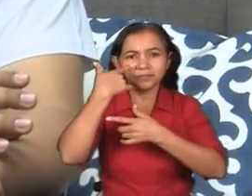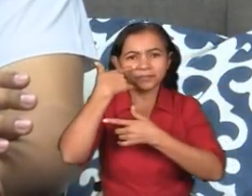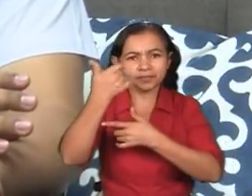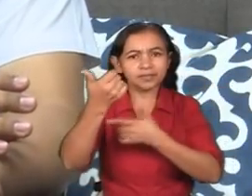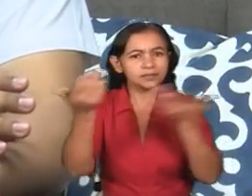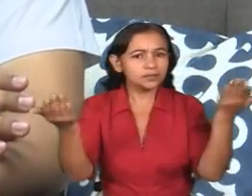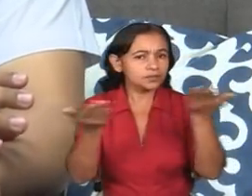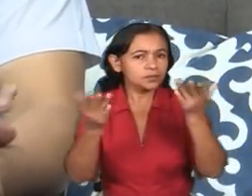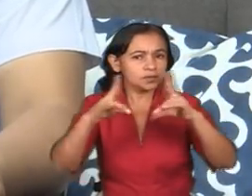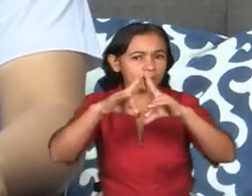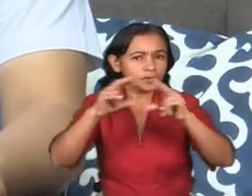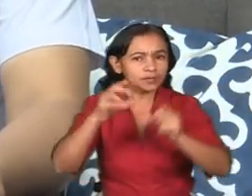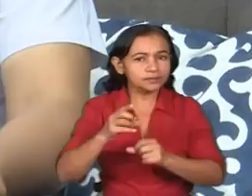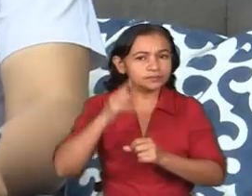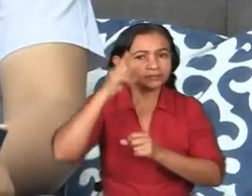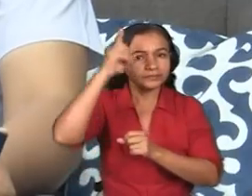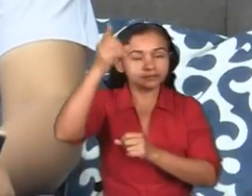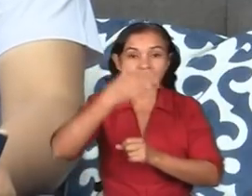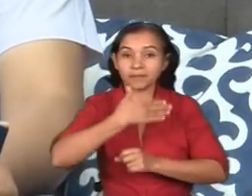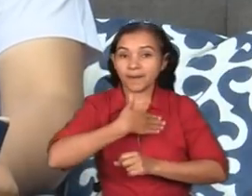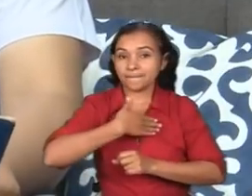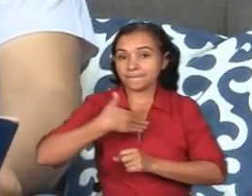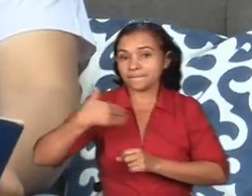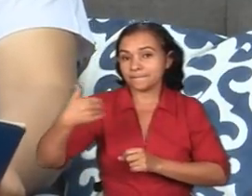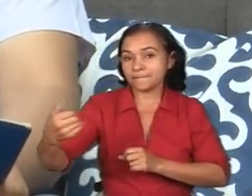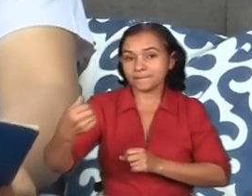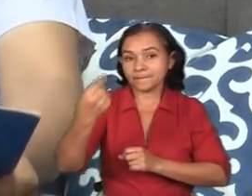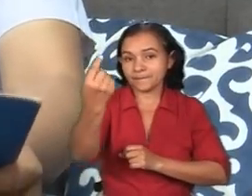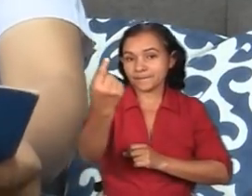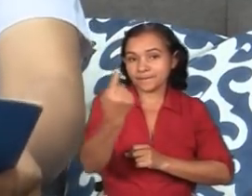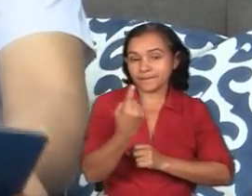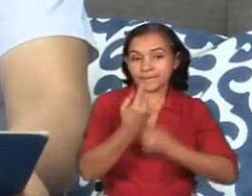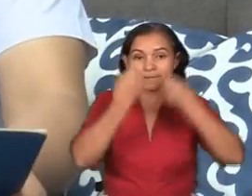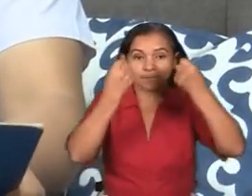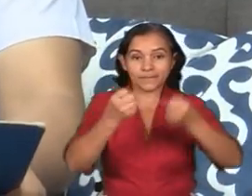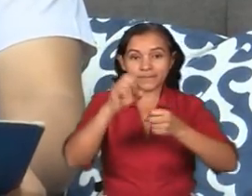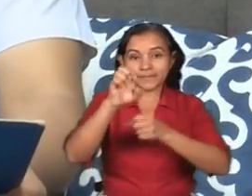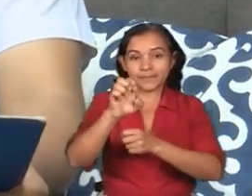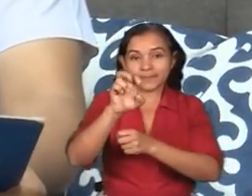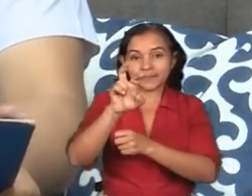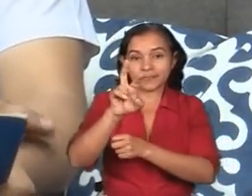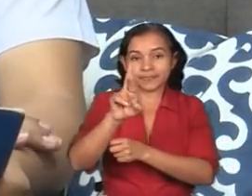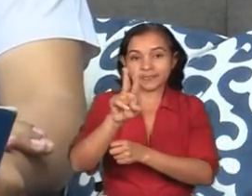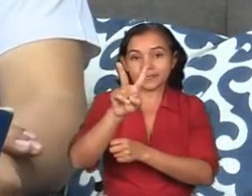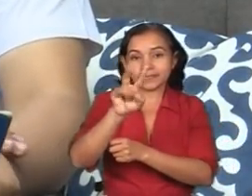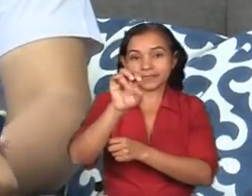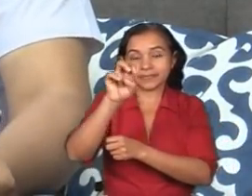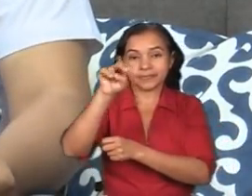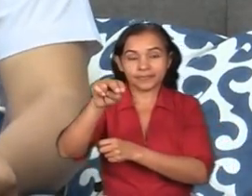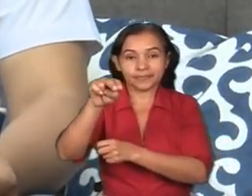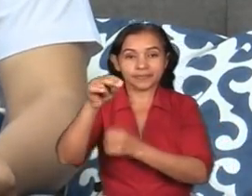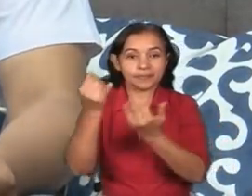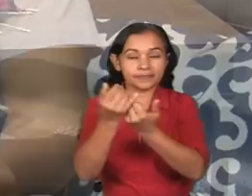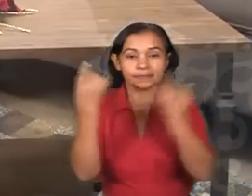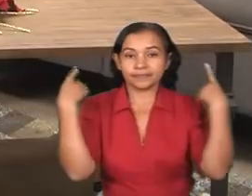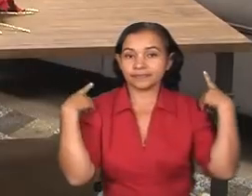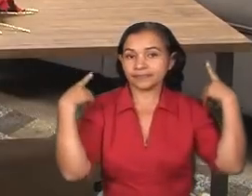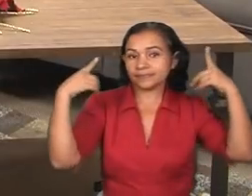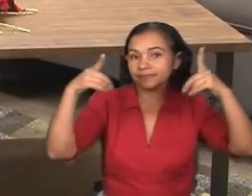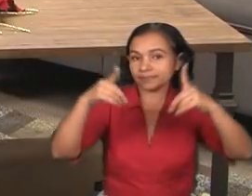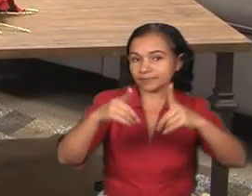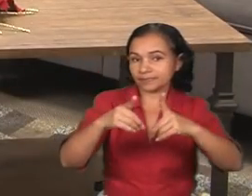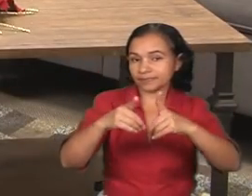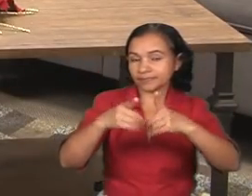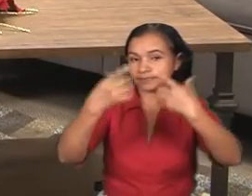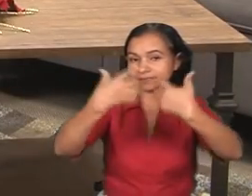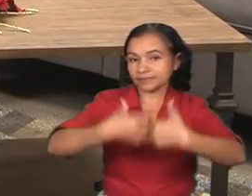nuestro país en esta materia, pues qué mejor que contar con la compañía del compañero Ervin Barreda, director ejecutivo de la empresa